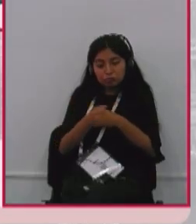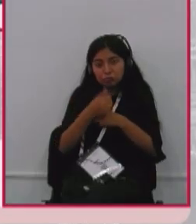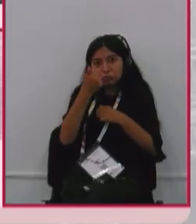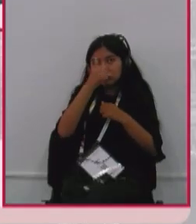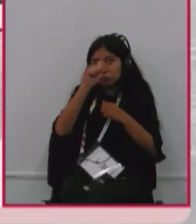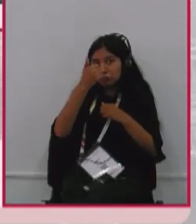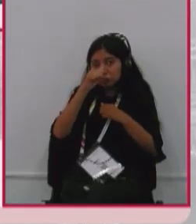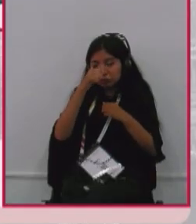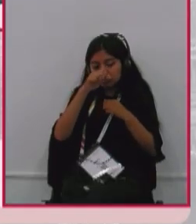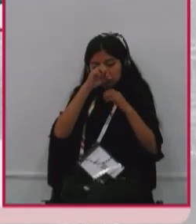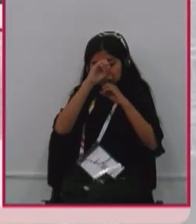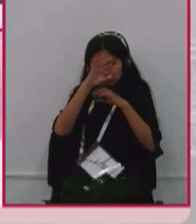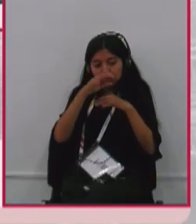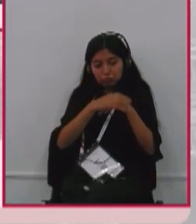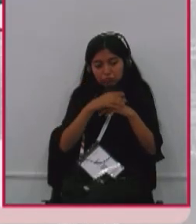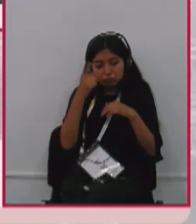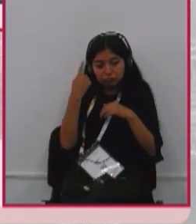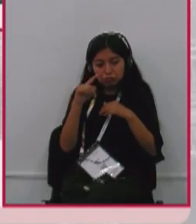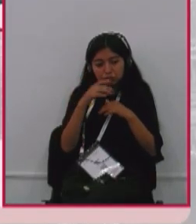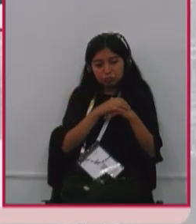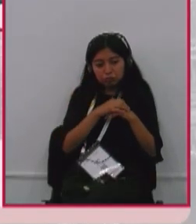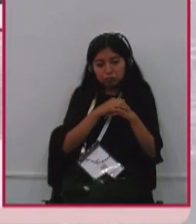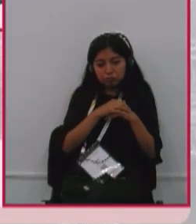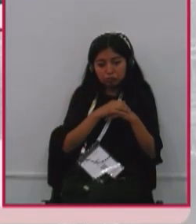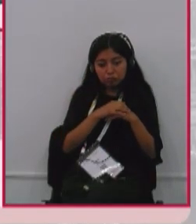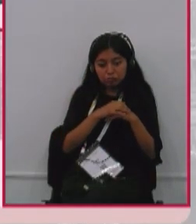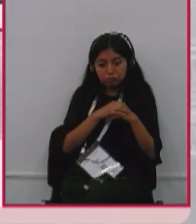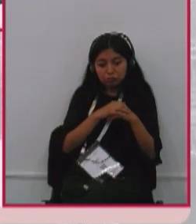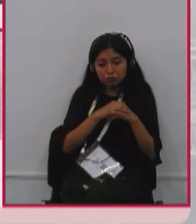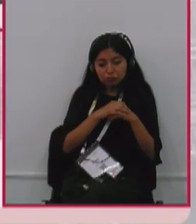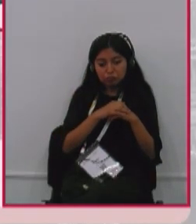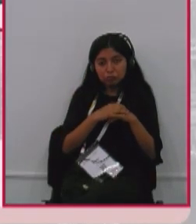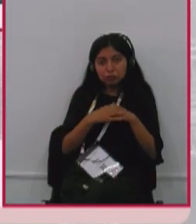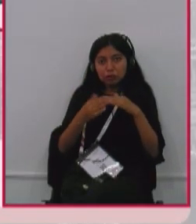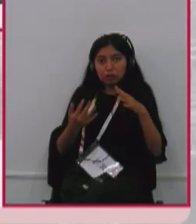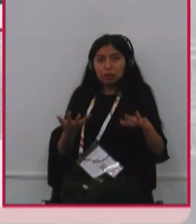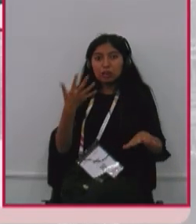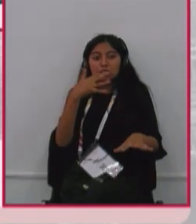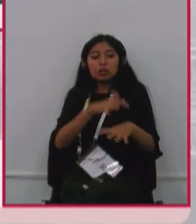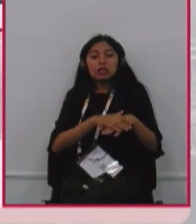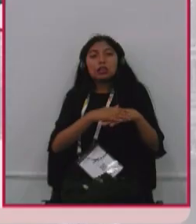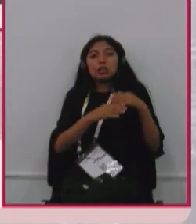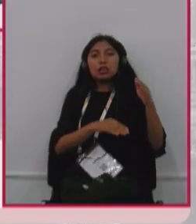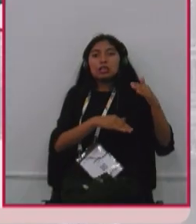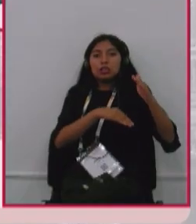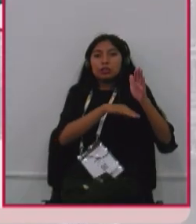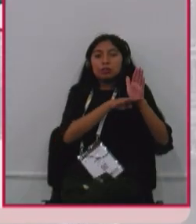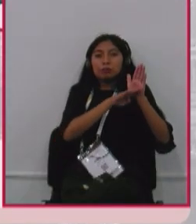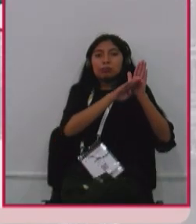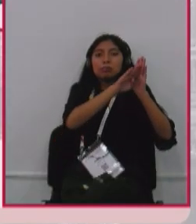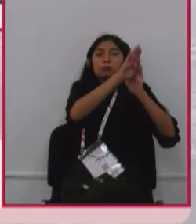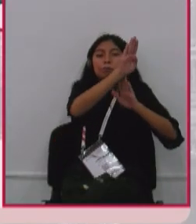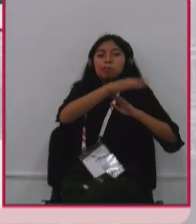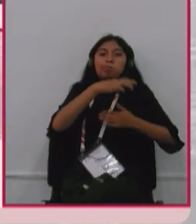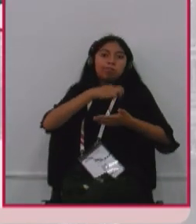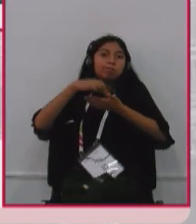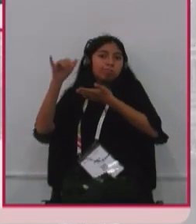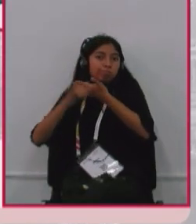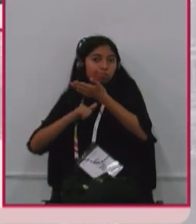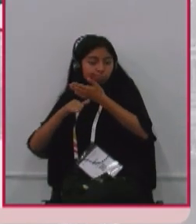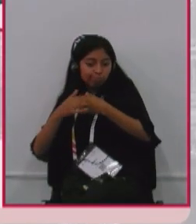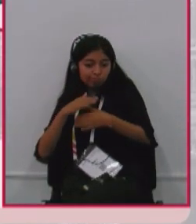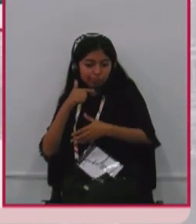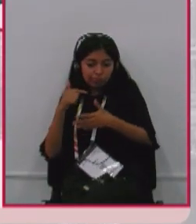también tenemos otros 10 pilotajes para justamente poder incorporar este desarrollo, esta tecnología en los proyectos tanto brownfield